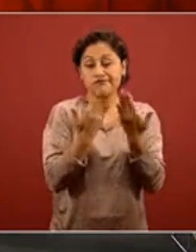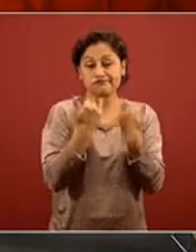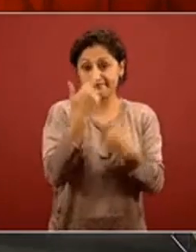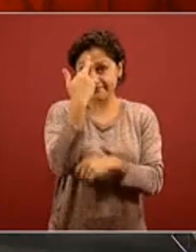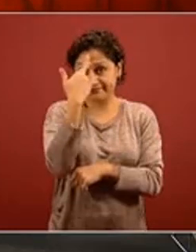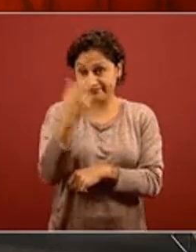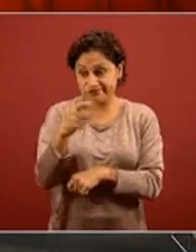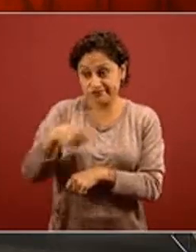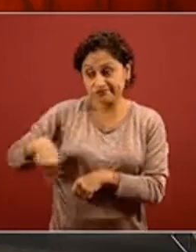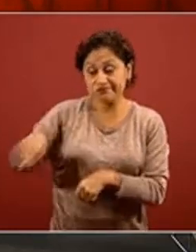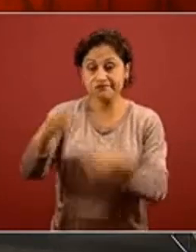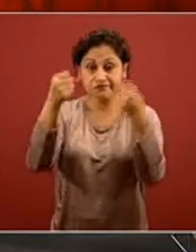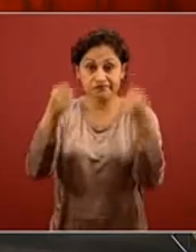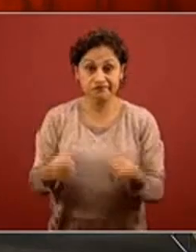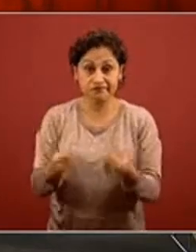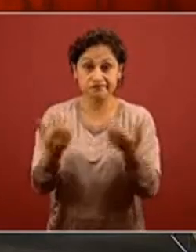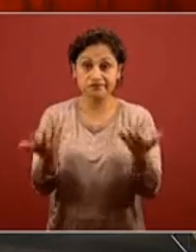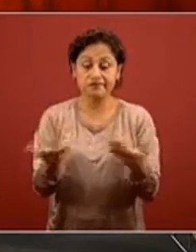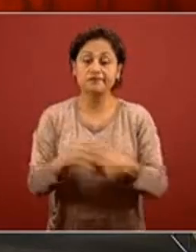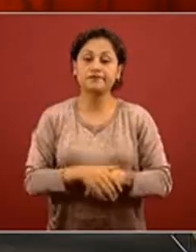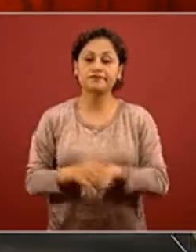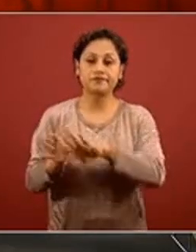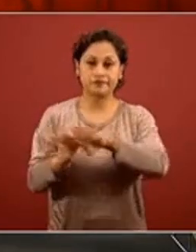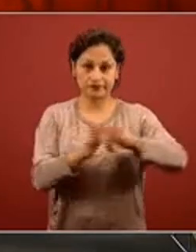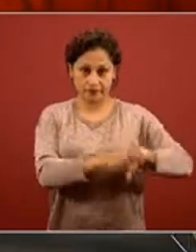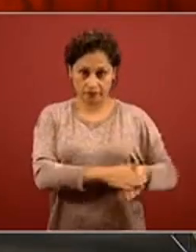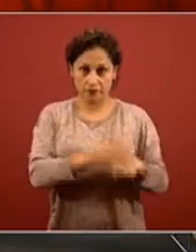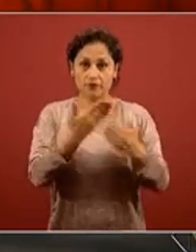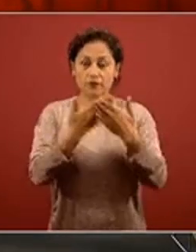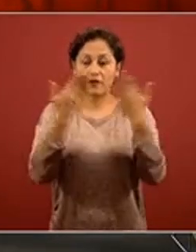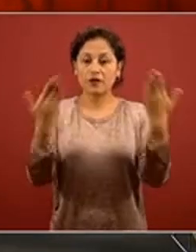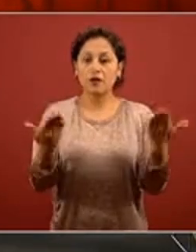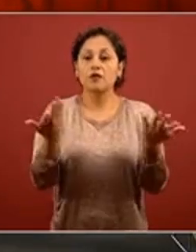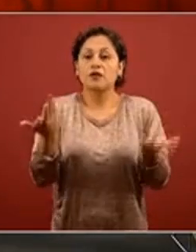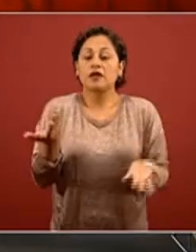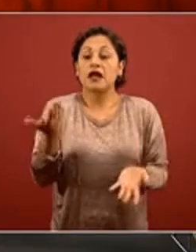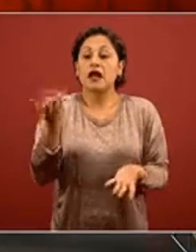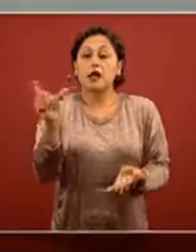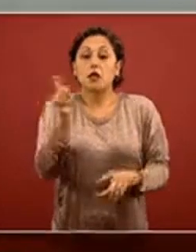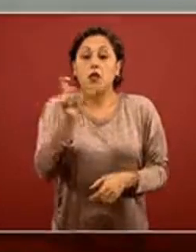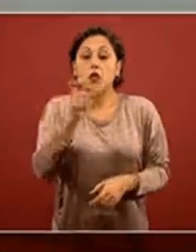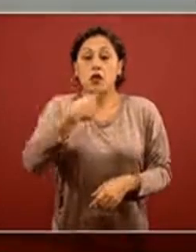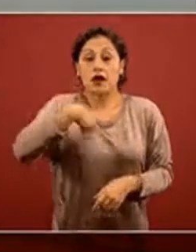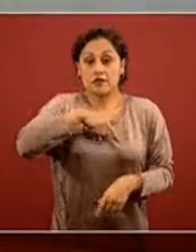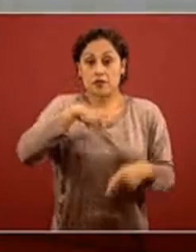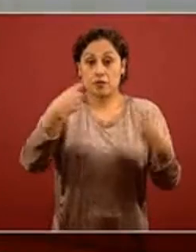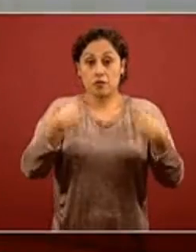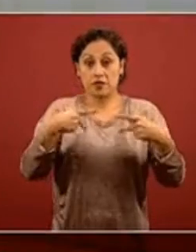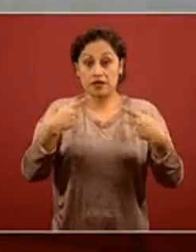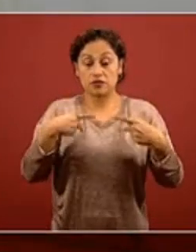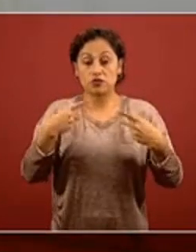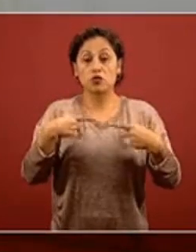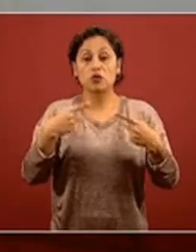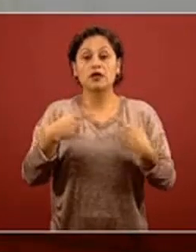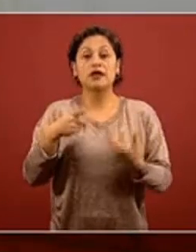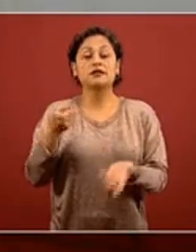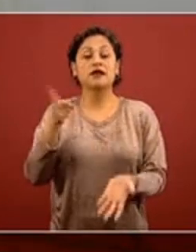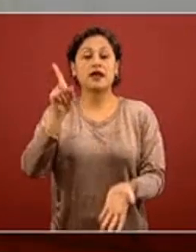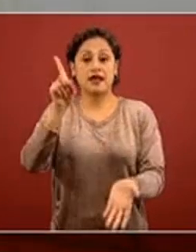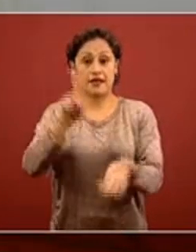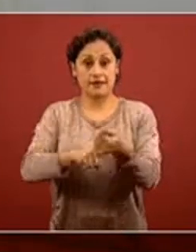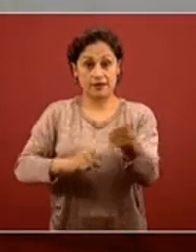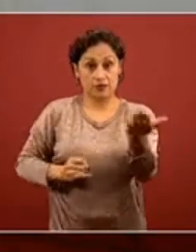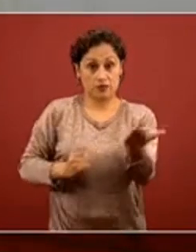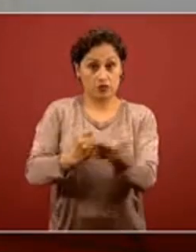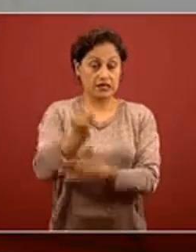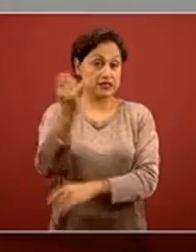cuando uno participa en la generación o recomendación de políticas públicas, uno tiene que considerar la evidencia y